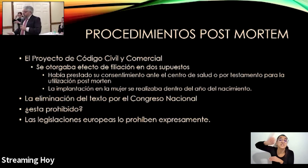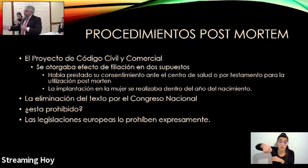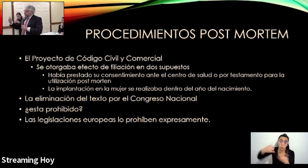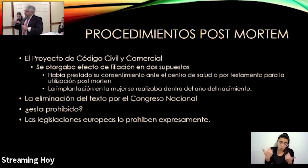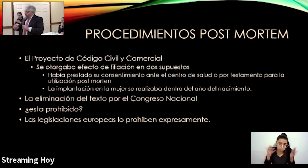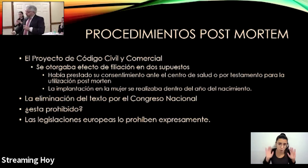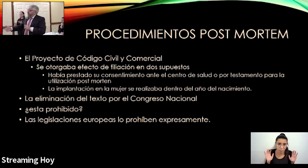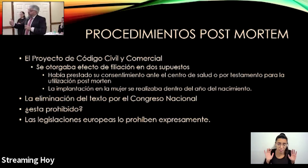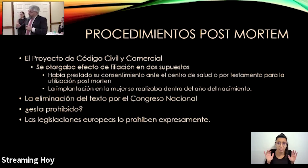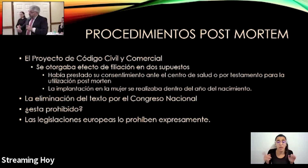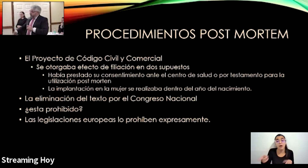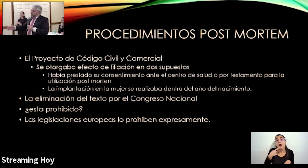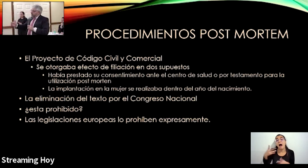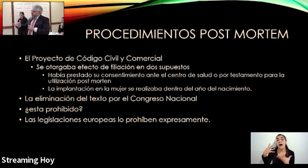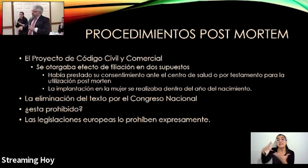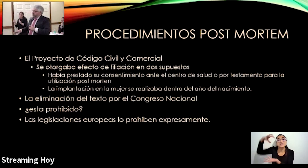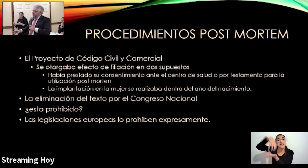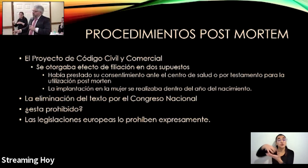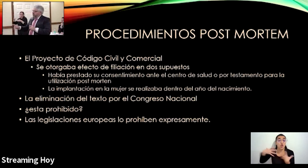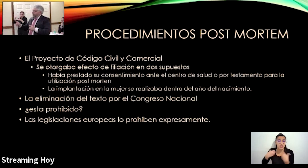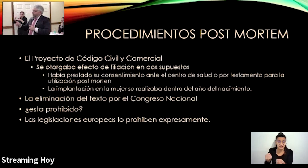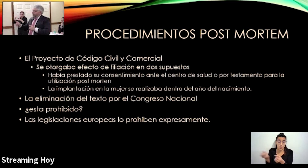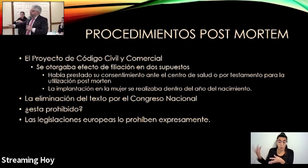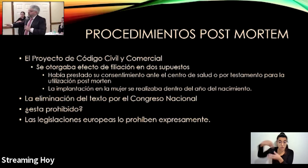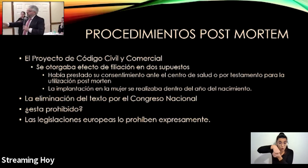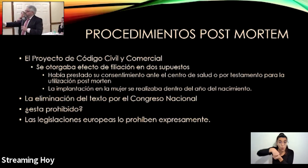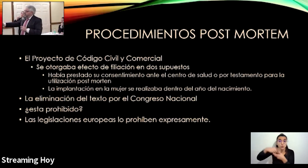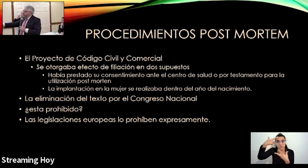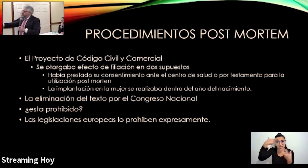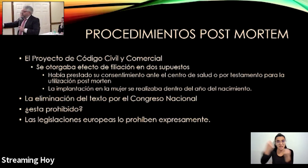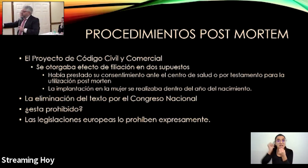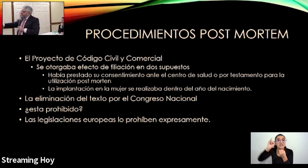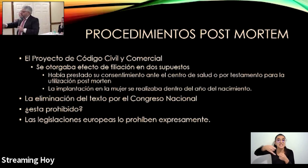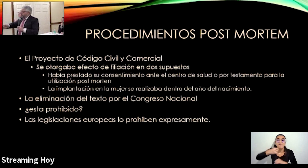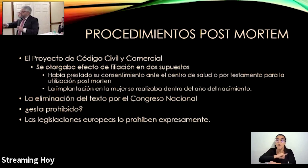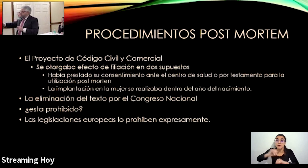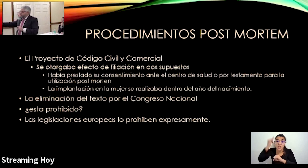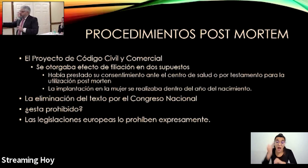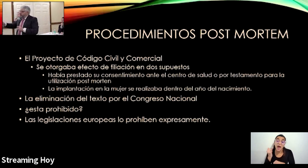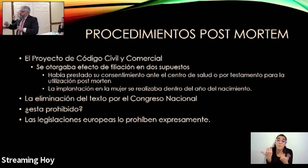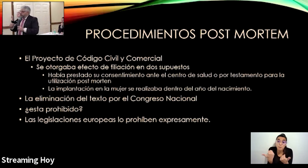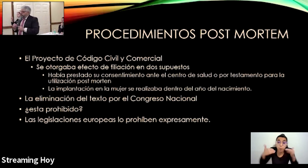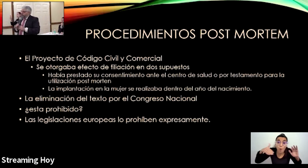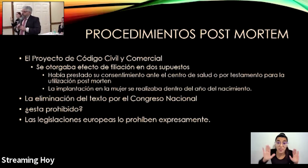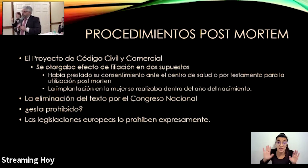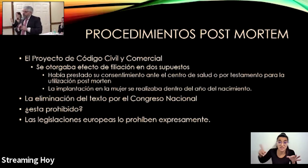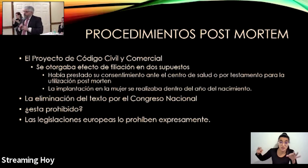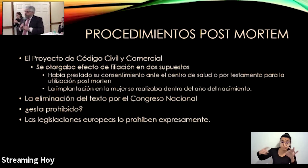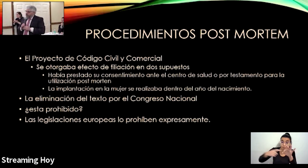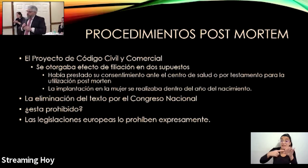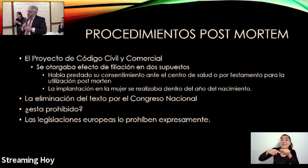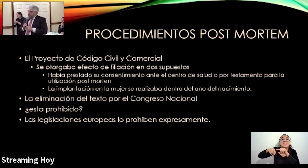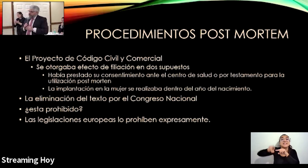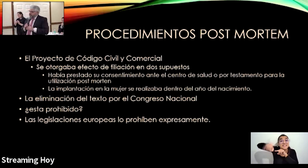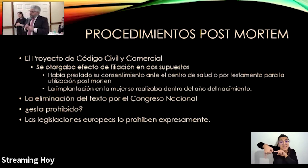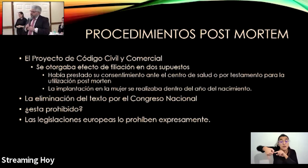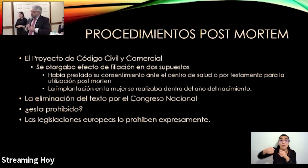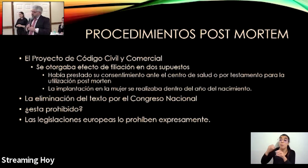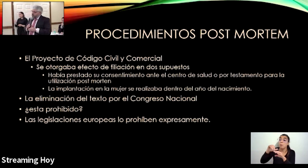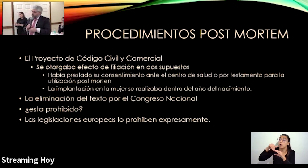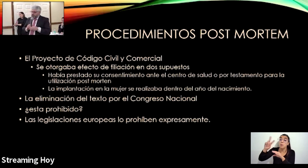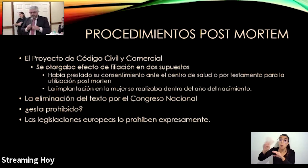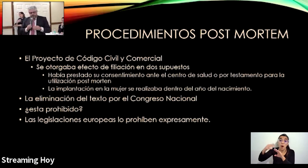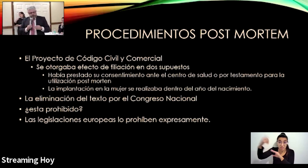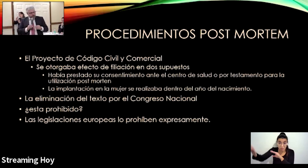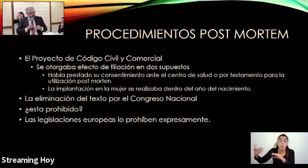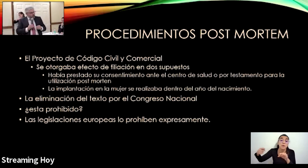permitía al centro de salud incluir en el consentimiento informado la posibilidad de utilizarlo con posterioridad a la muerte de quien